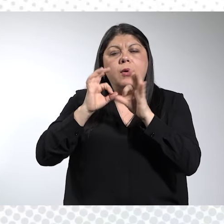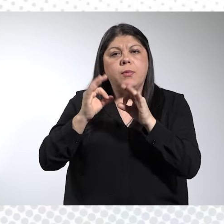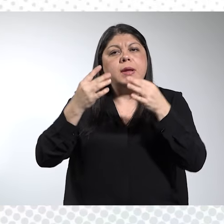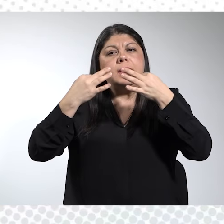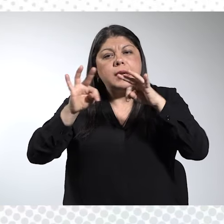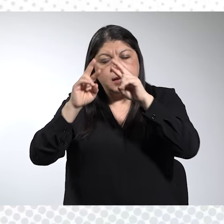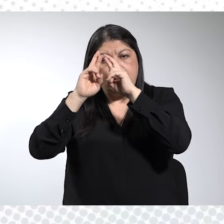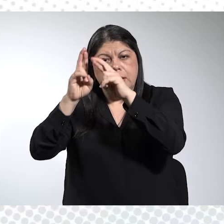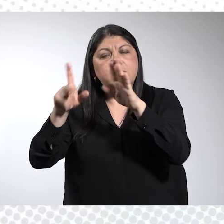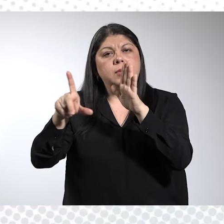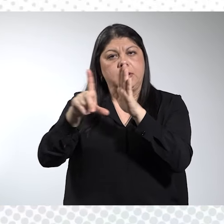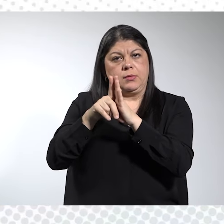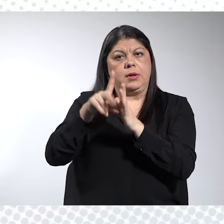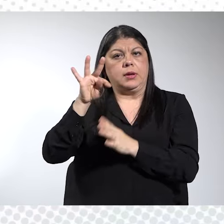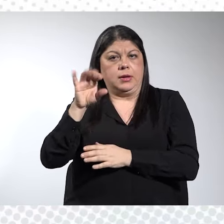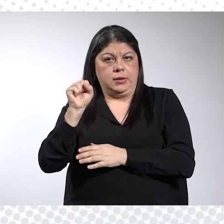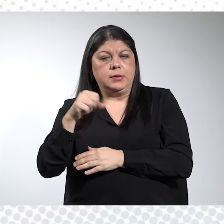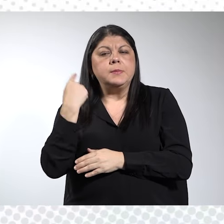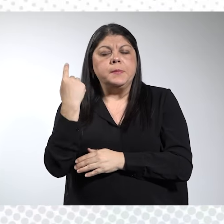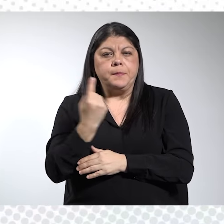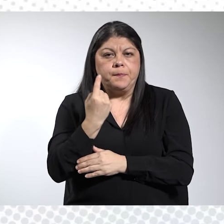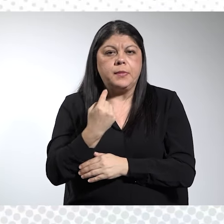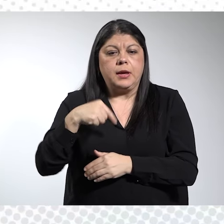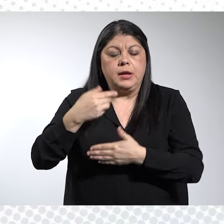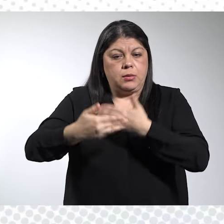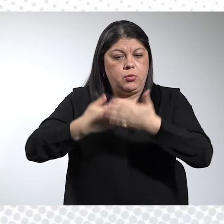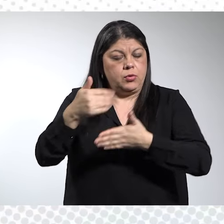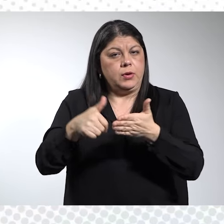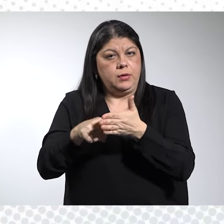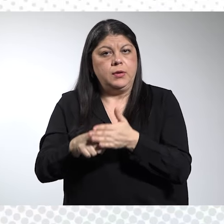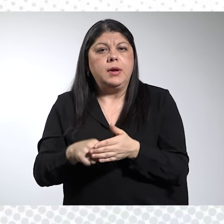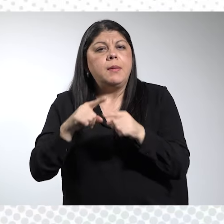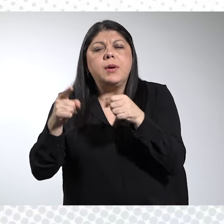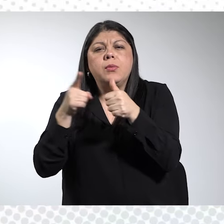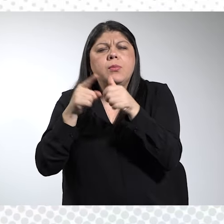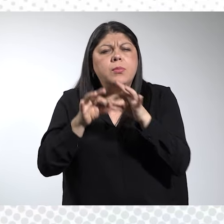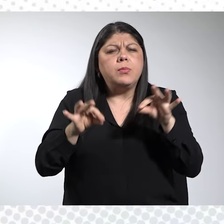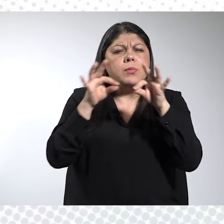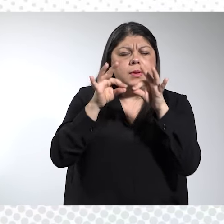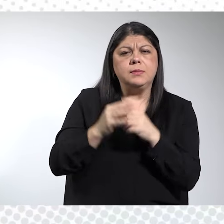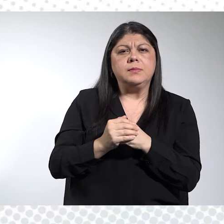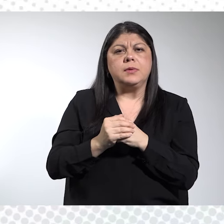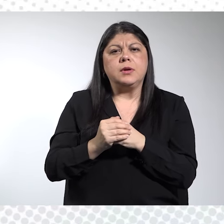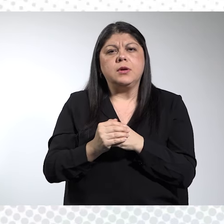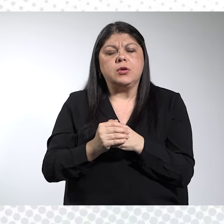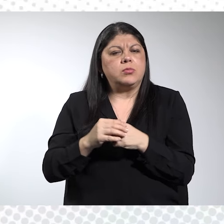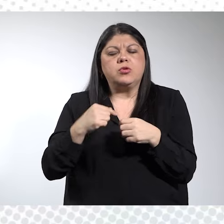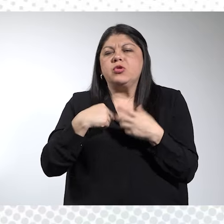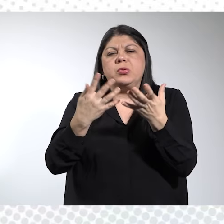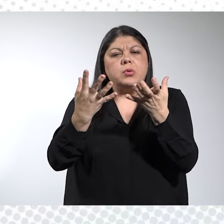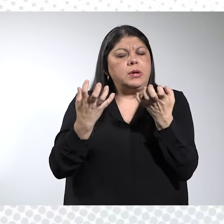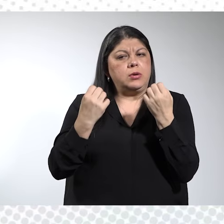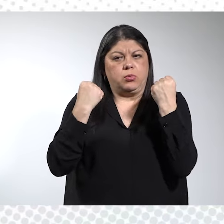a tratar de respetar la legalidad del Tribunal Supremo de Elecciones en este proceso electoral y sobre todo con cero ambición